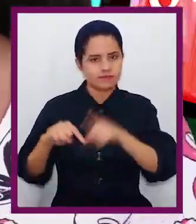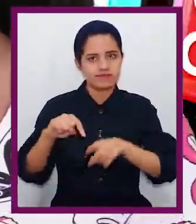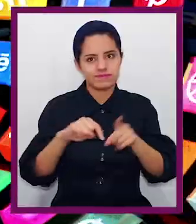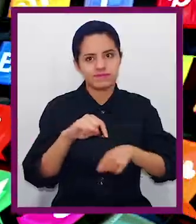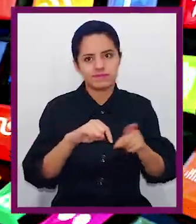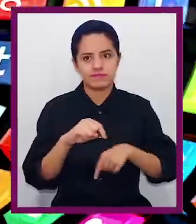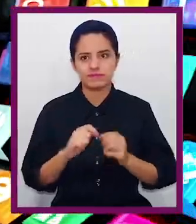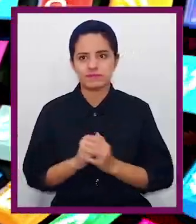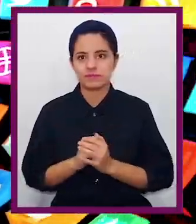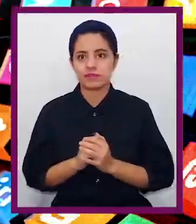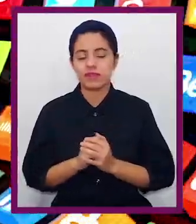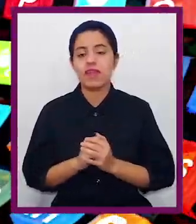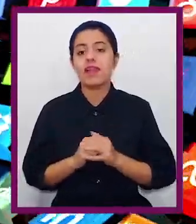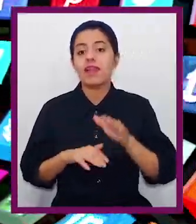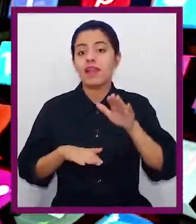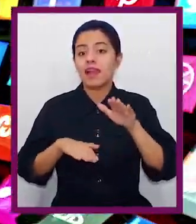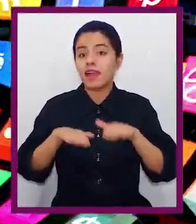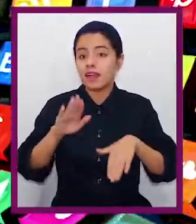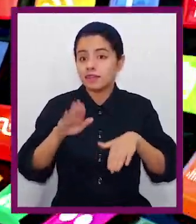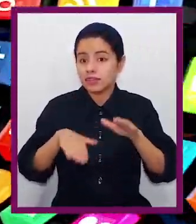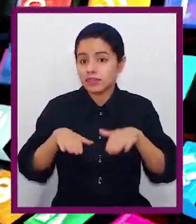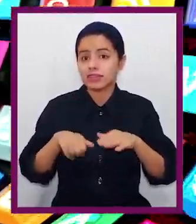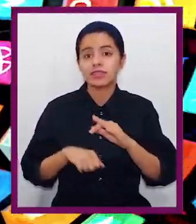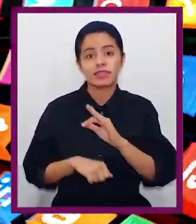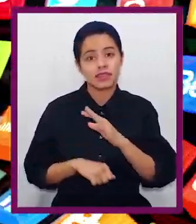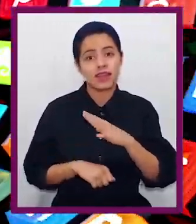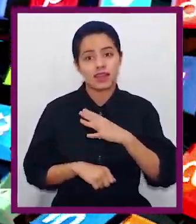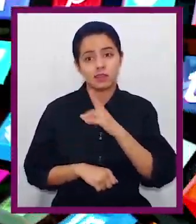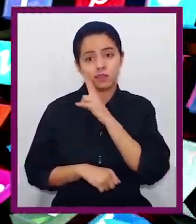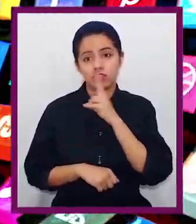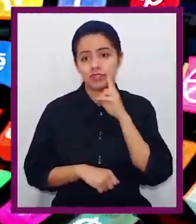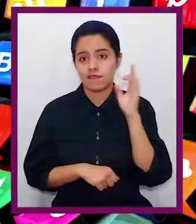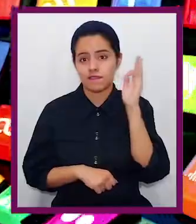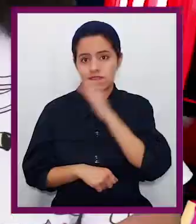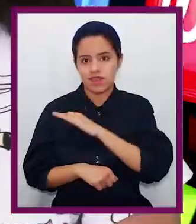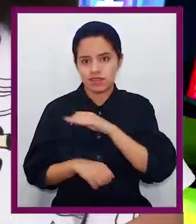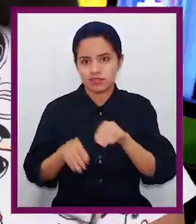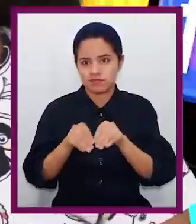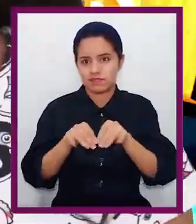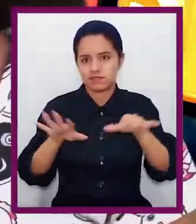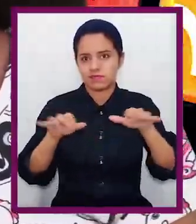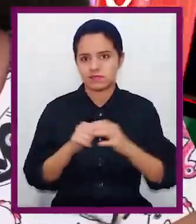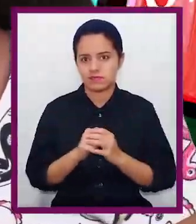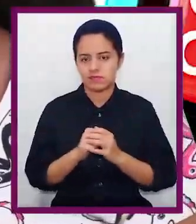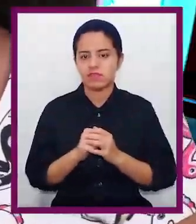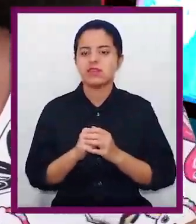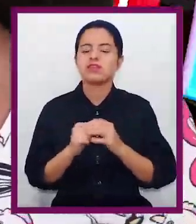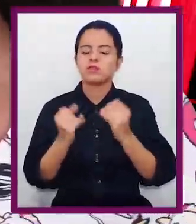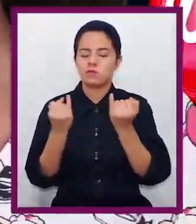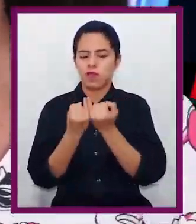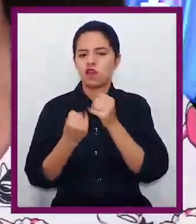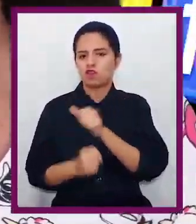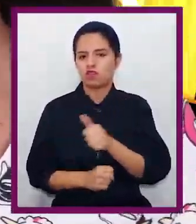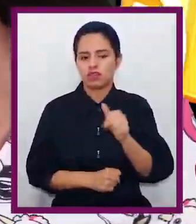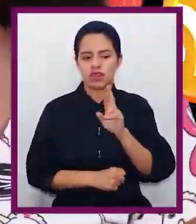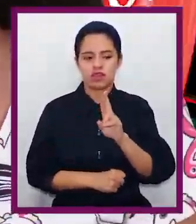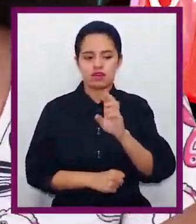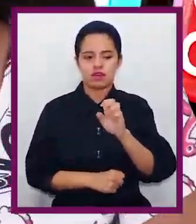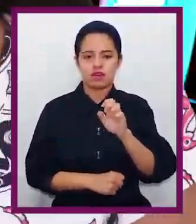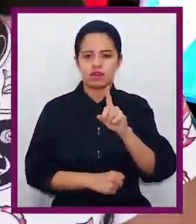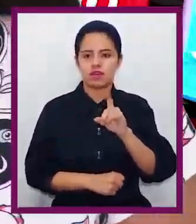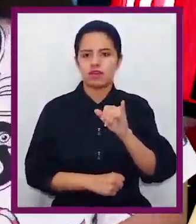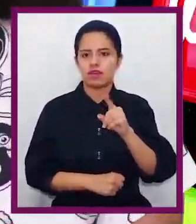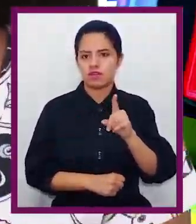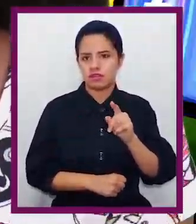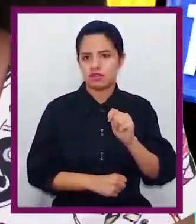eliminadas. Aunque de vez en cuando se escapa una que otra, ¿a poco no? Así es, también hay casos diferentes como Reddit, que es una